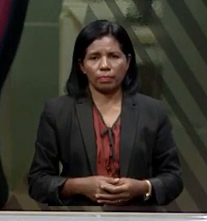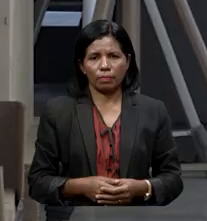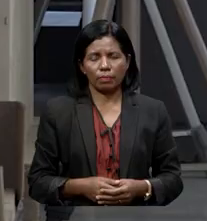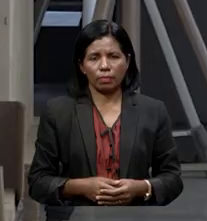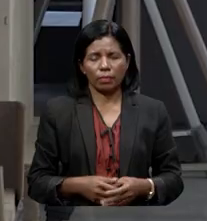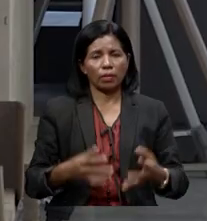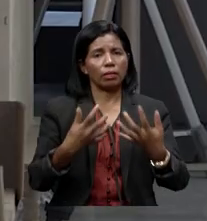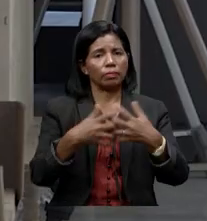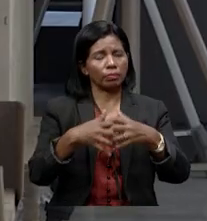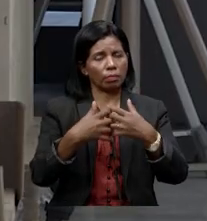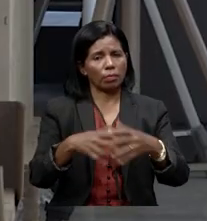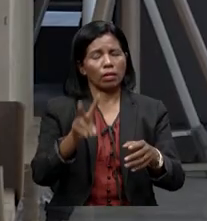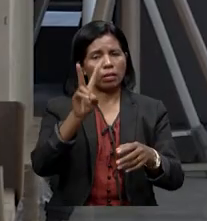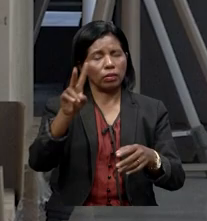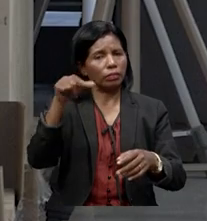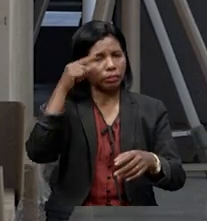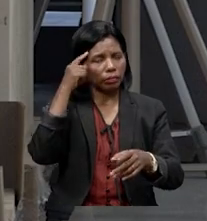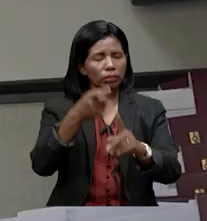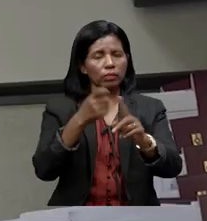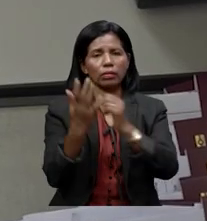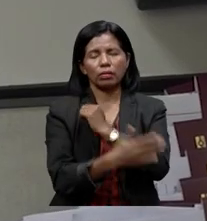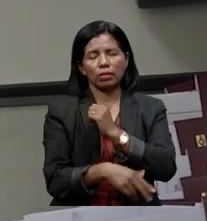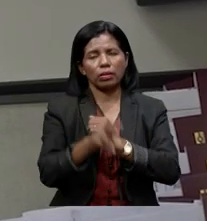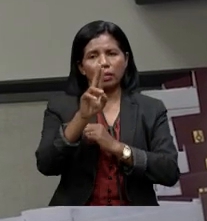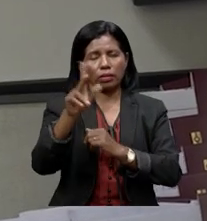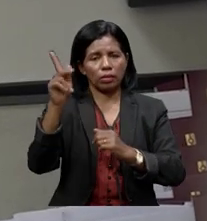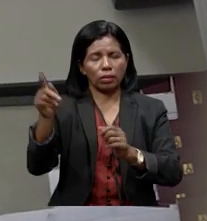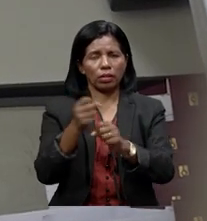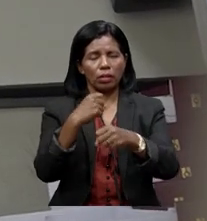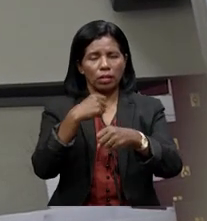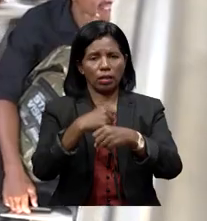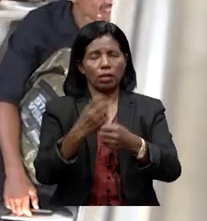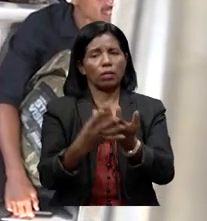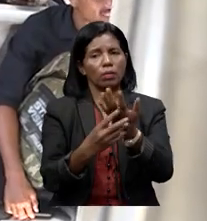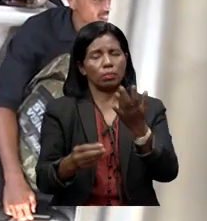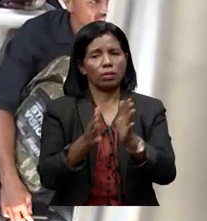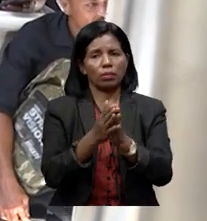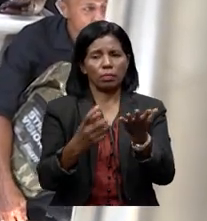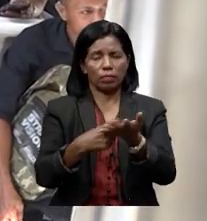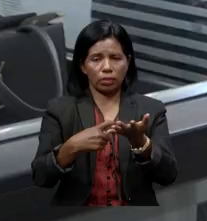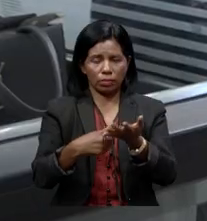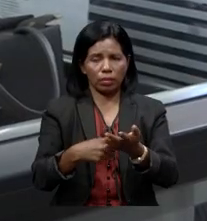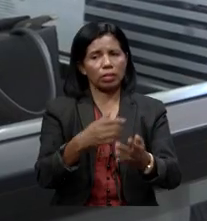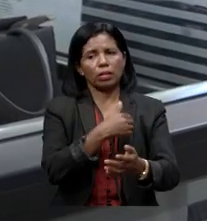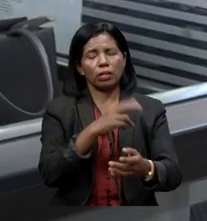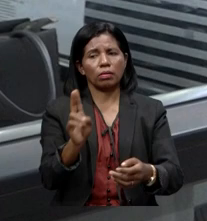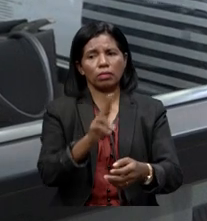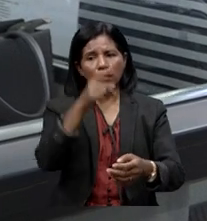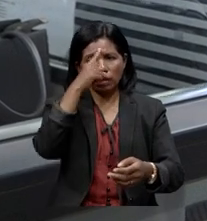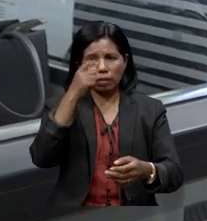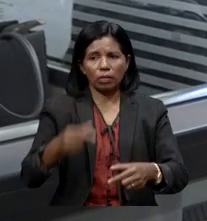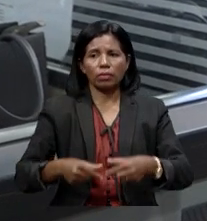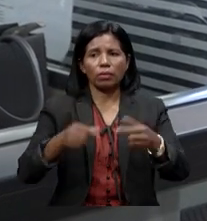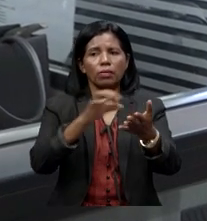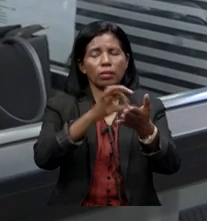Máquina Xlarua, nebe governo sosau sinasau Irlandia, hodi imprimi pasaporte dadau ne instala, mai bese dau utiliza, tama sei fo